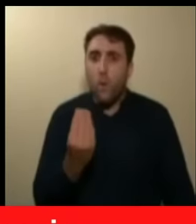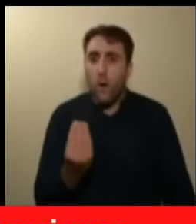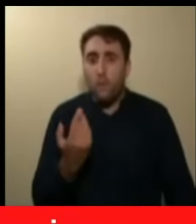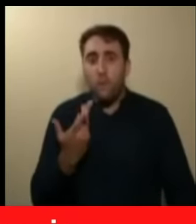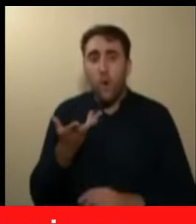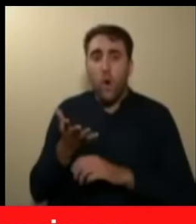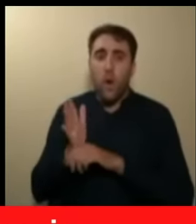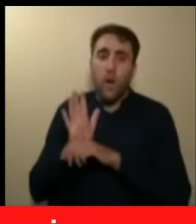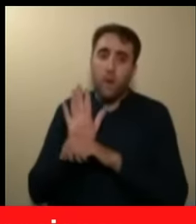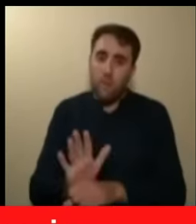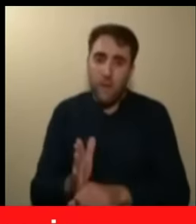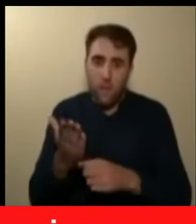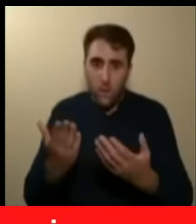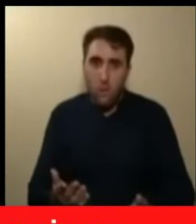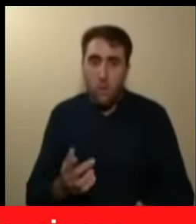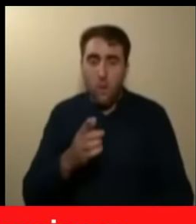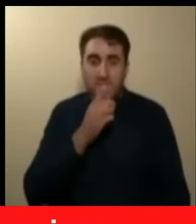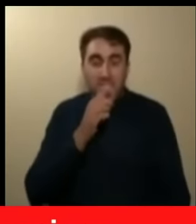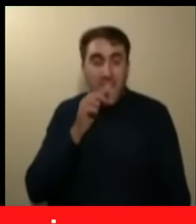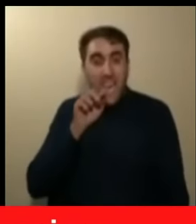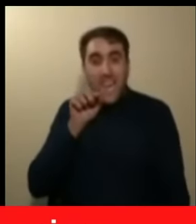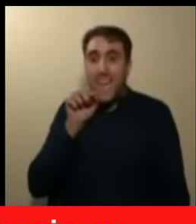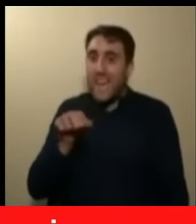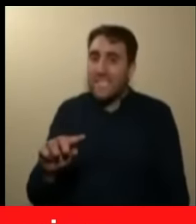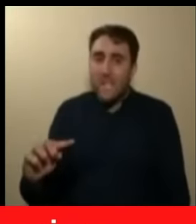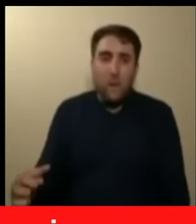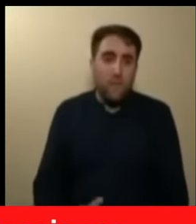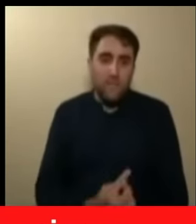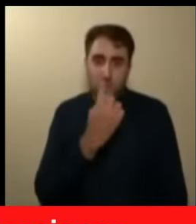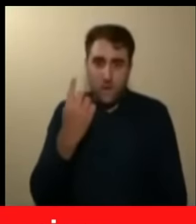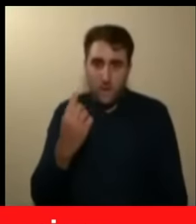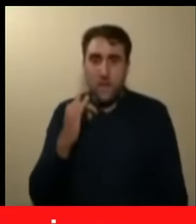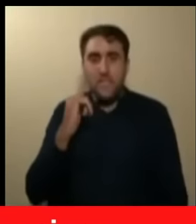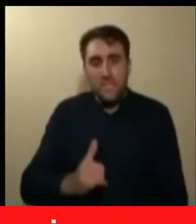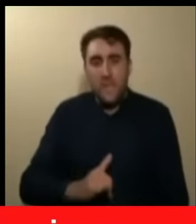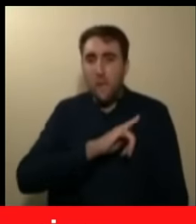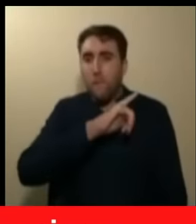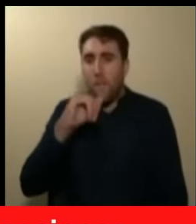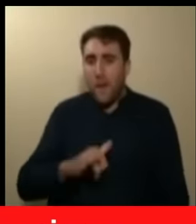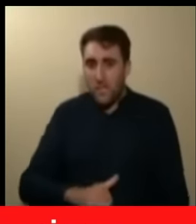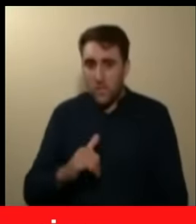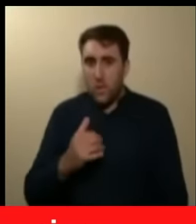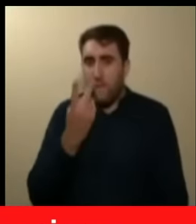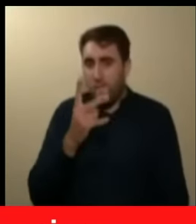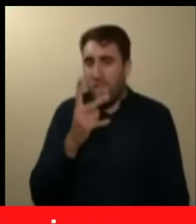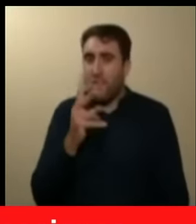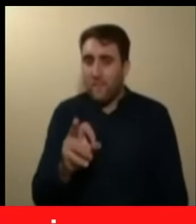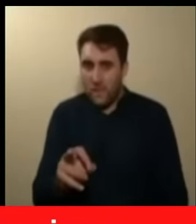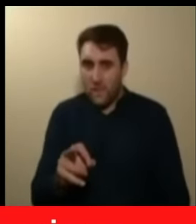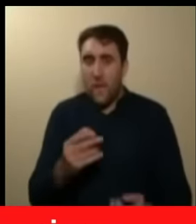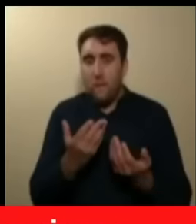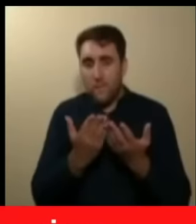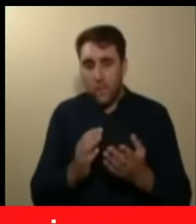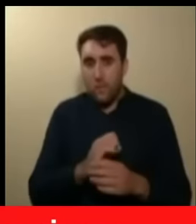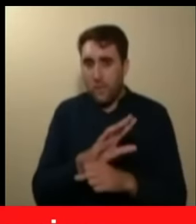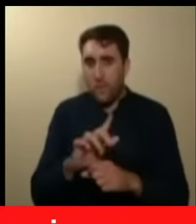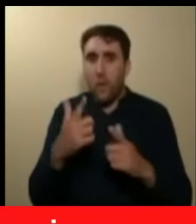El respaldo a la policía. Ese es el elemento central. Es verdad que en marzo del 2020 no estaba todavía vigente la LUC.